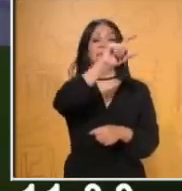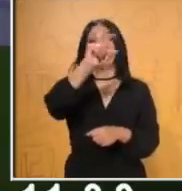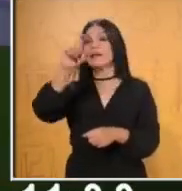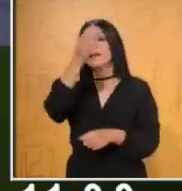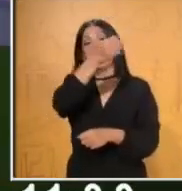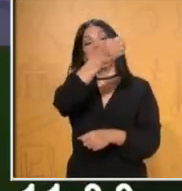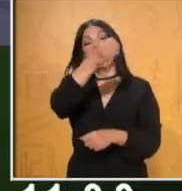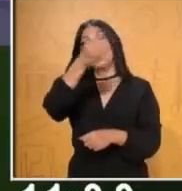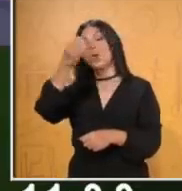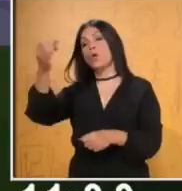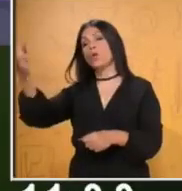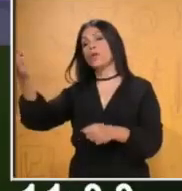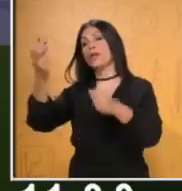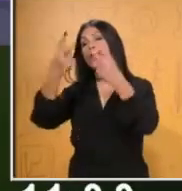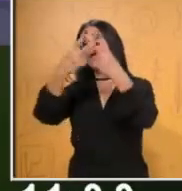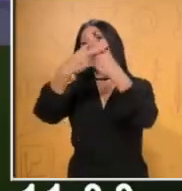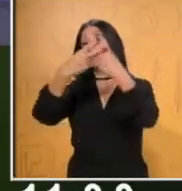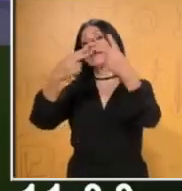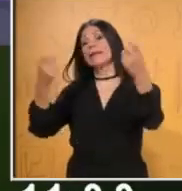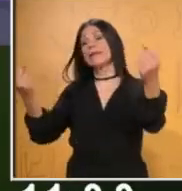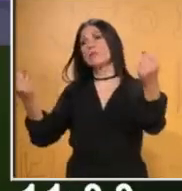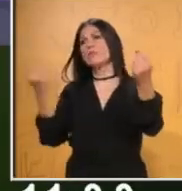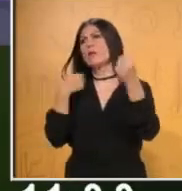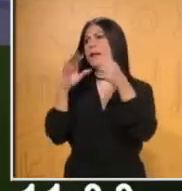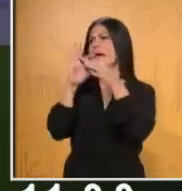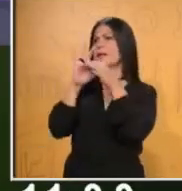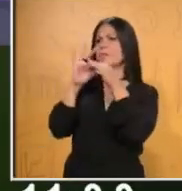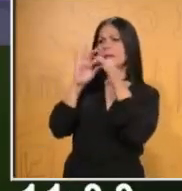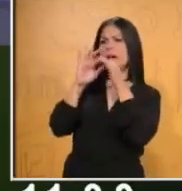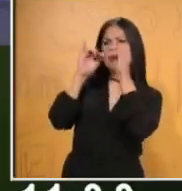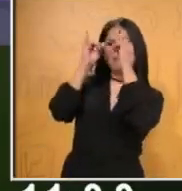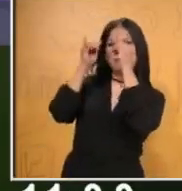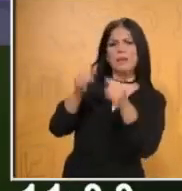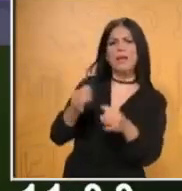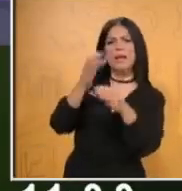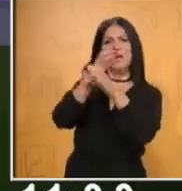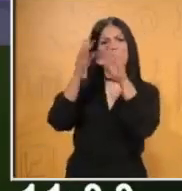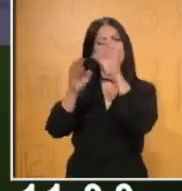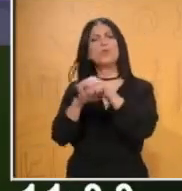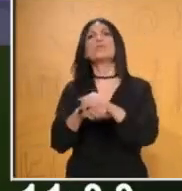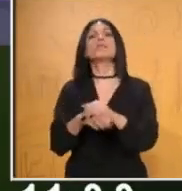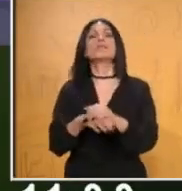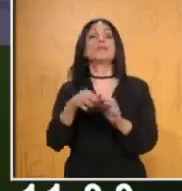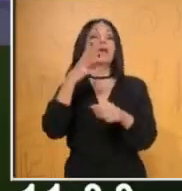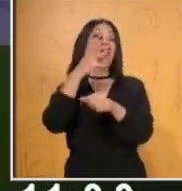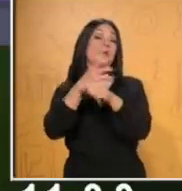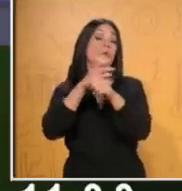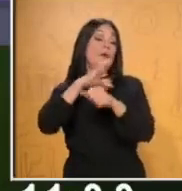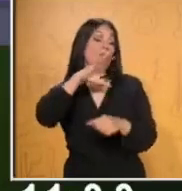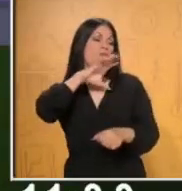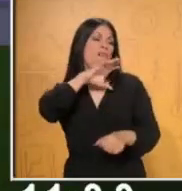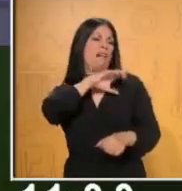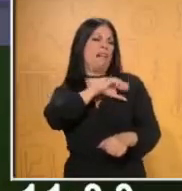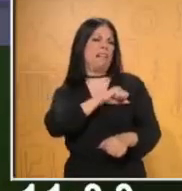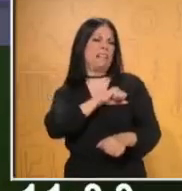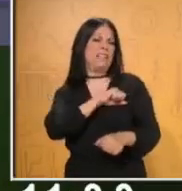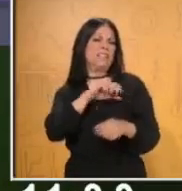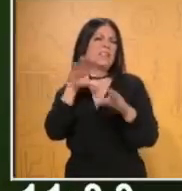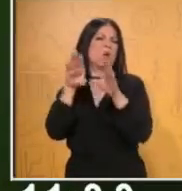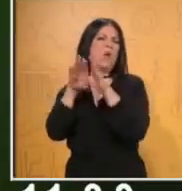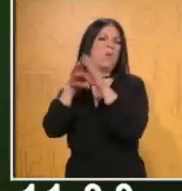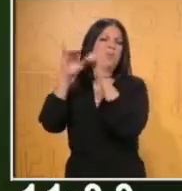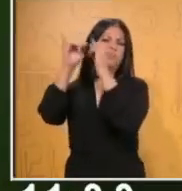personas, lugares y acciones. Cuarto grado, características de personajes, trama, escenarios